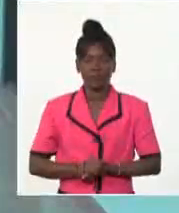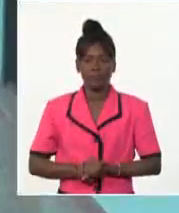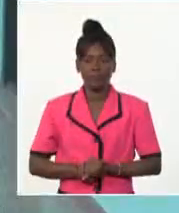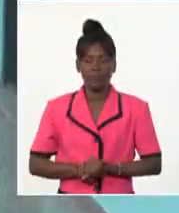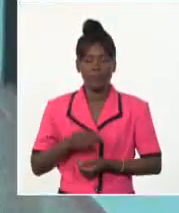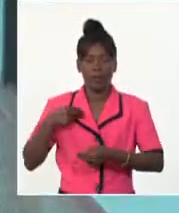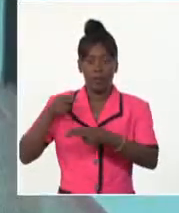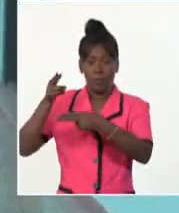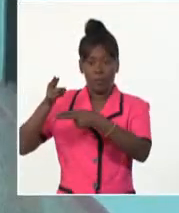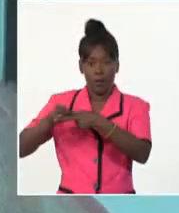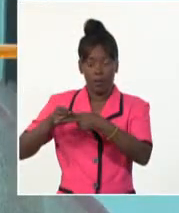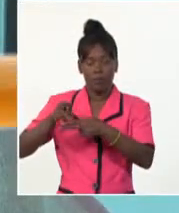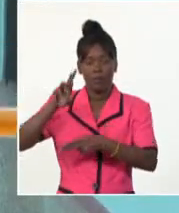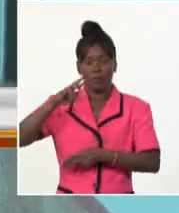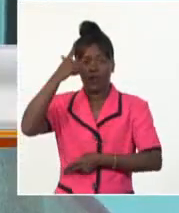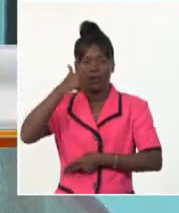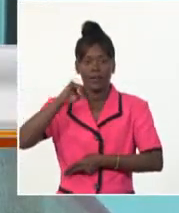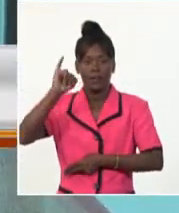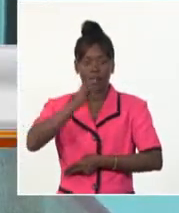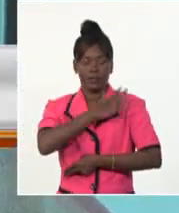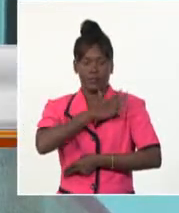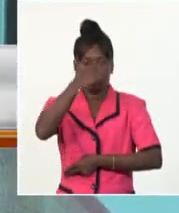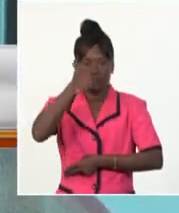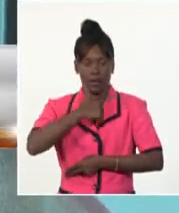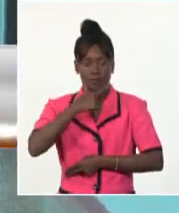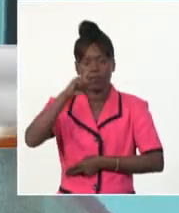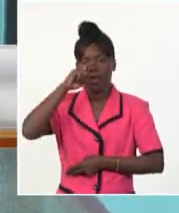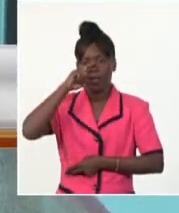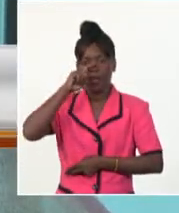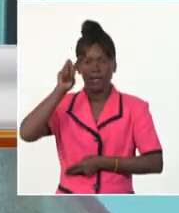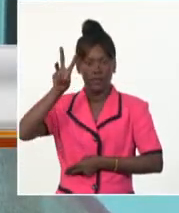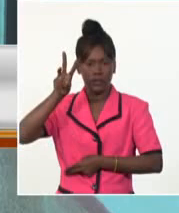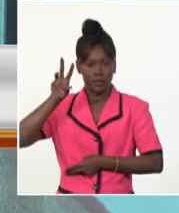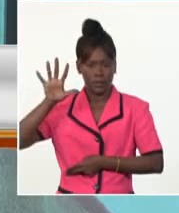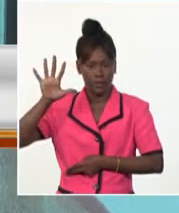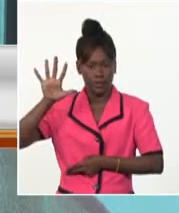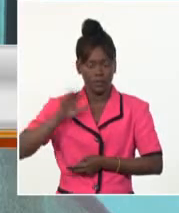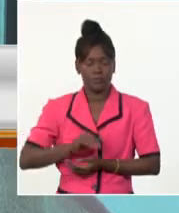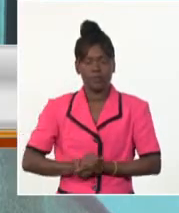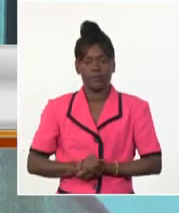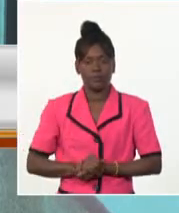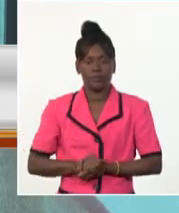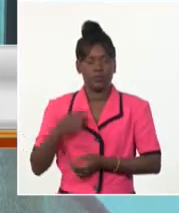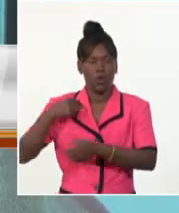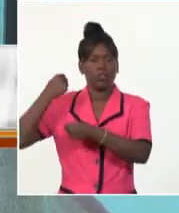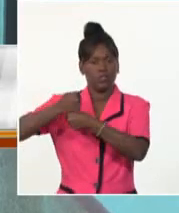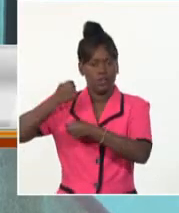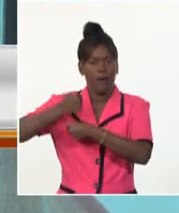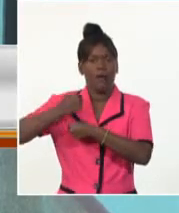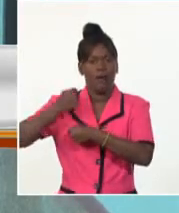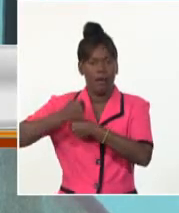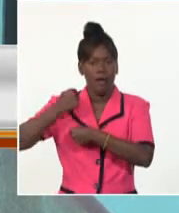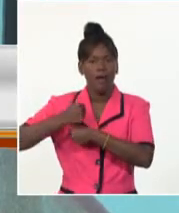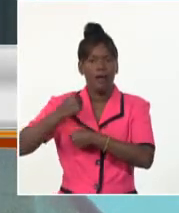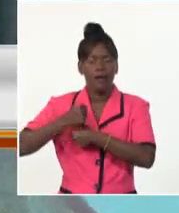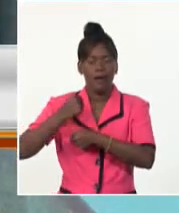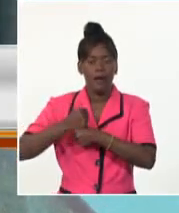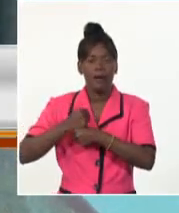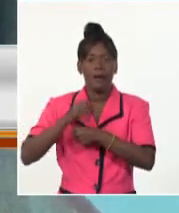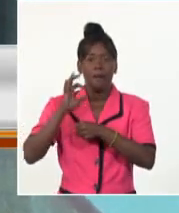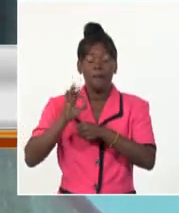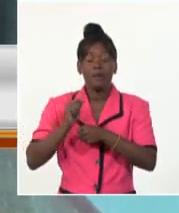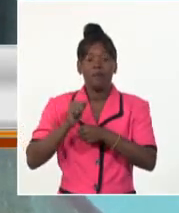nombre es Raiza Bombales Jorrín, tengo 35 años de edad. Trabajo en la Delegación Provincial de la Agricultura,